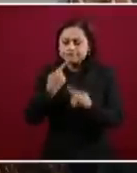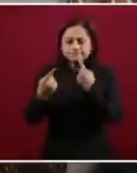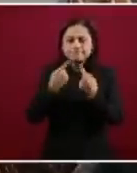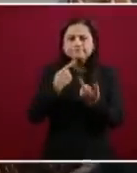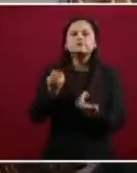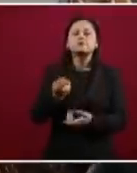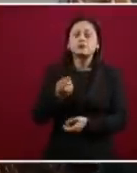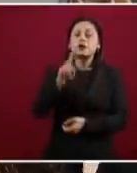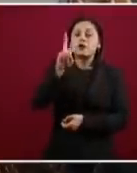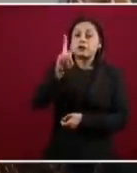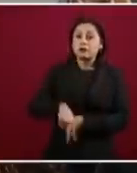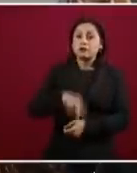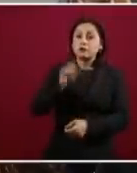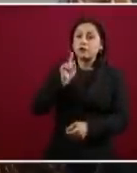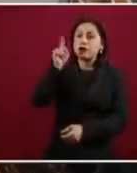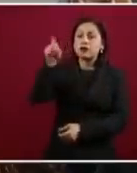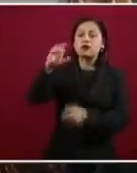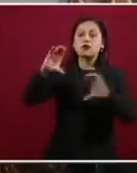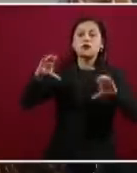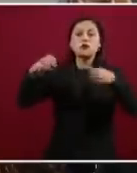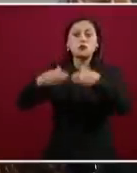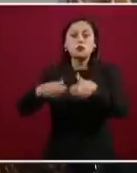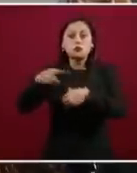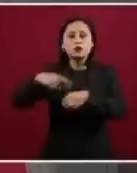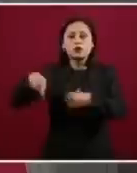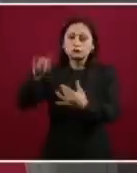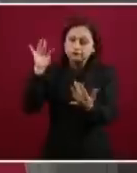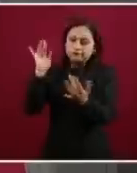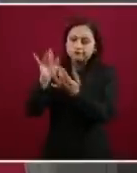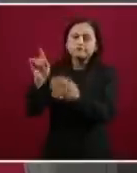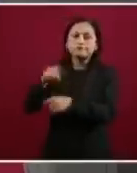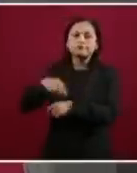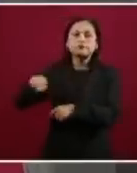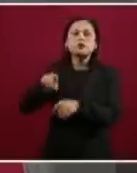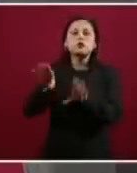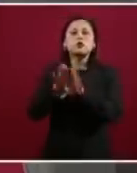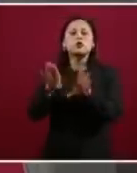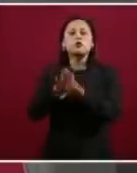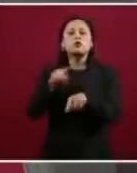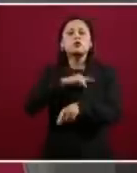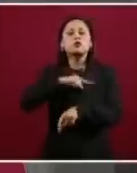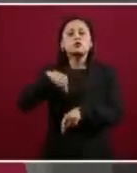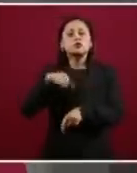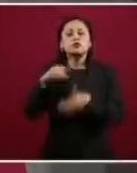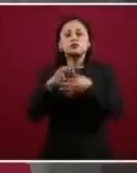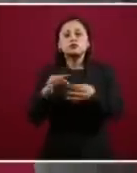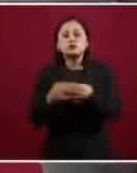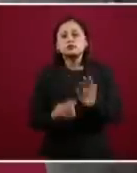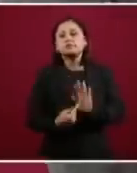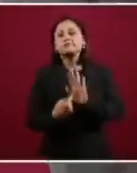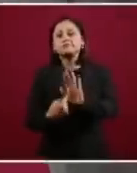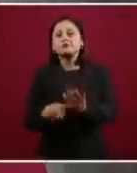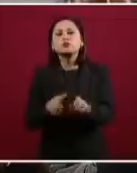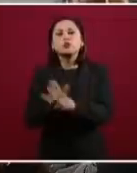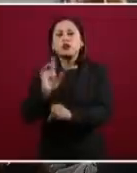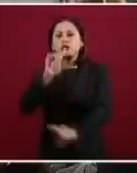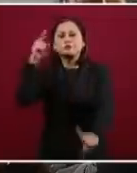con comunidades, hemos recogido opiniones, hemos vertido cuáles han sido las intenciones durante todo este proceso.